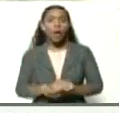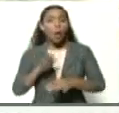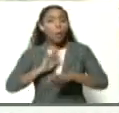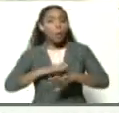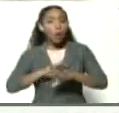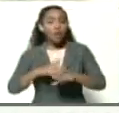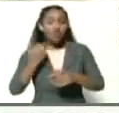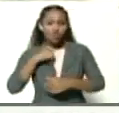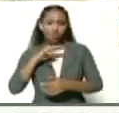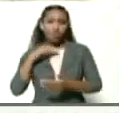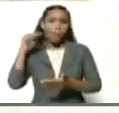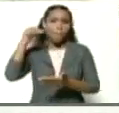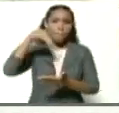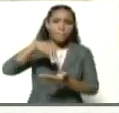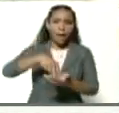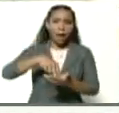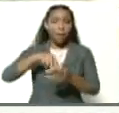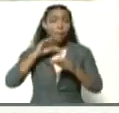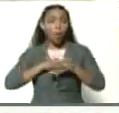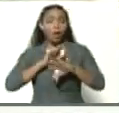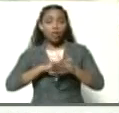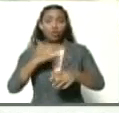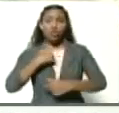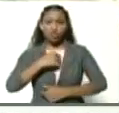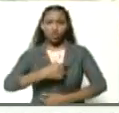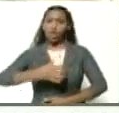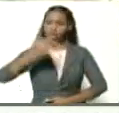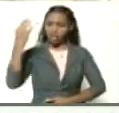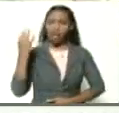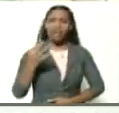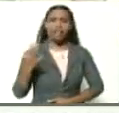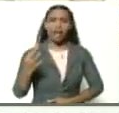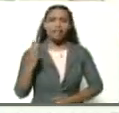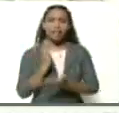estamos de pie. Por eso somos de verdad, como siempre digo.